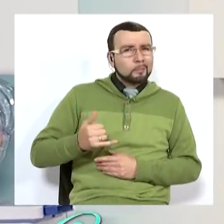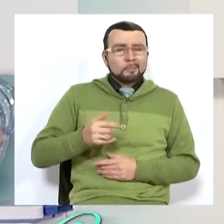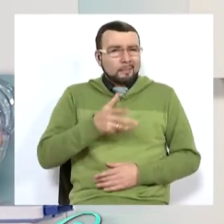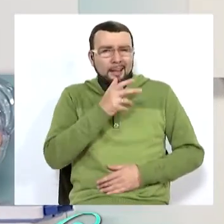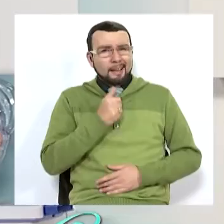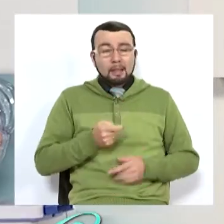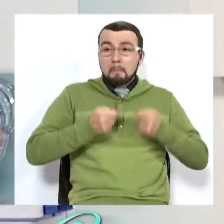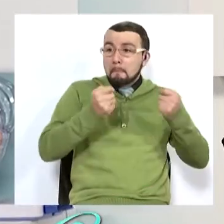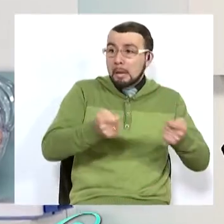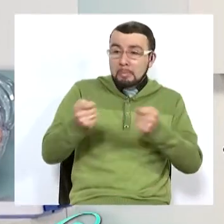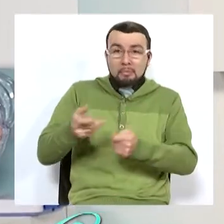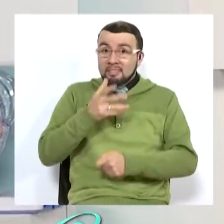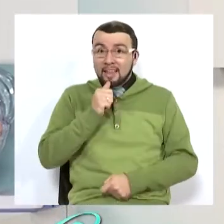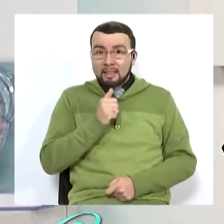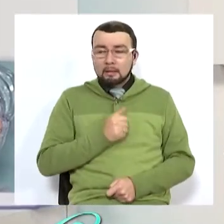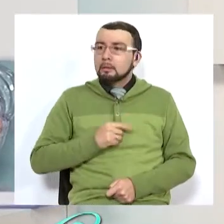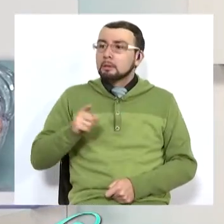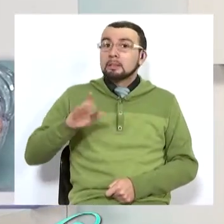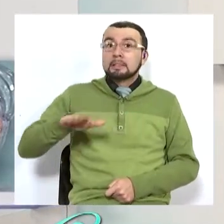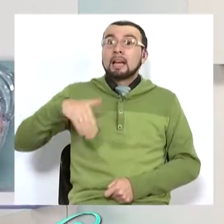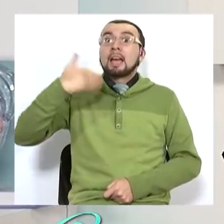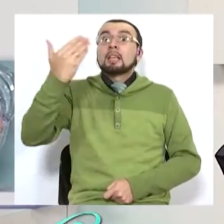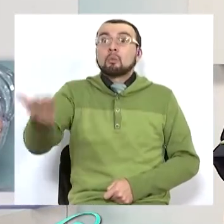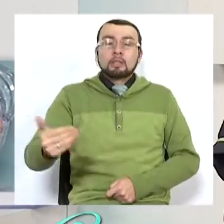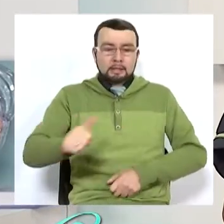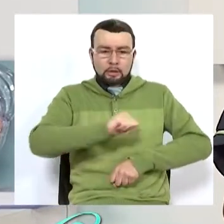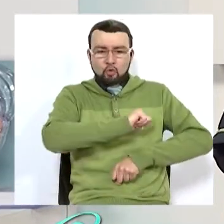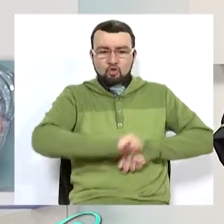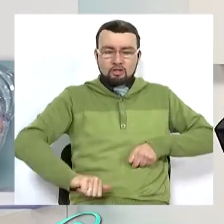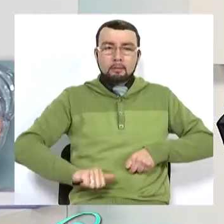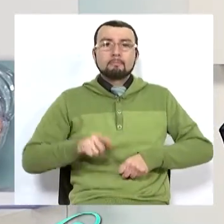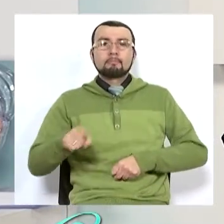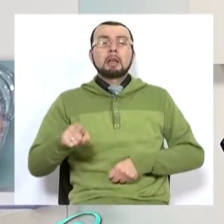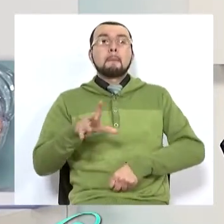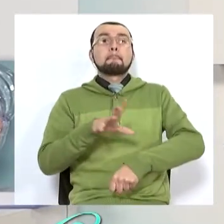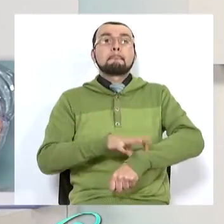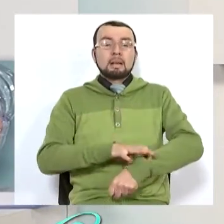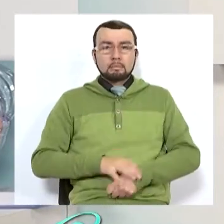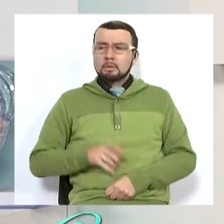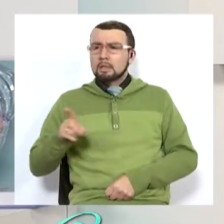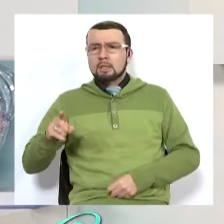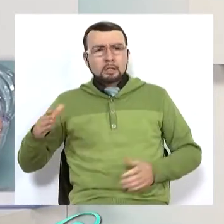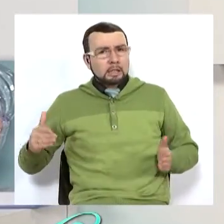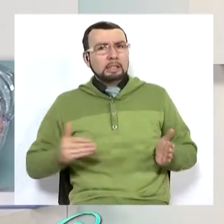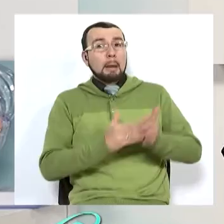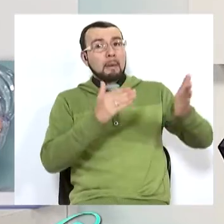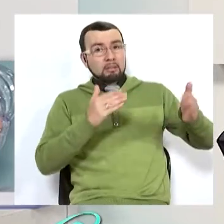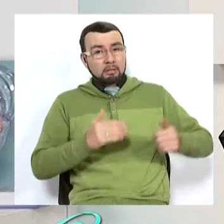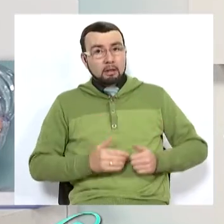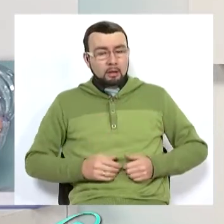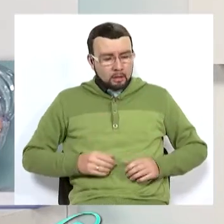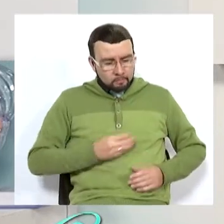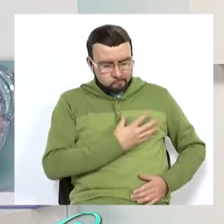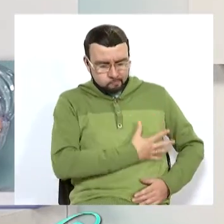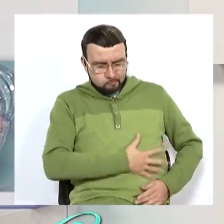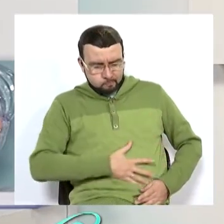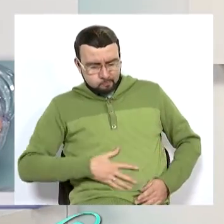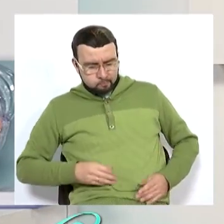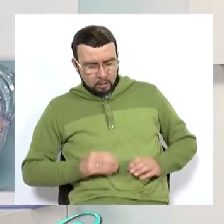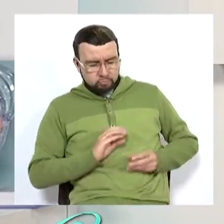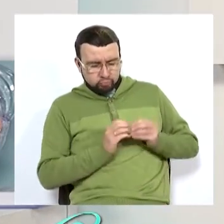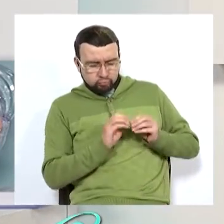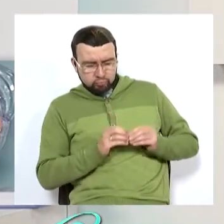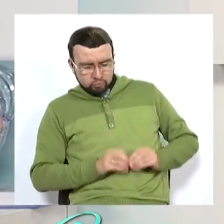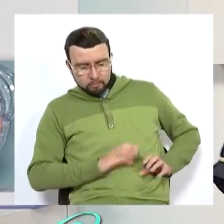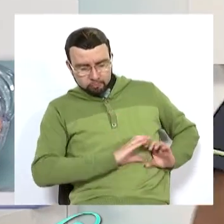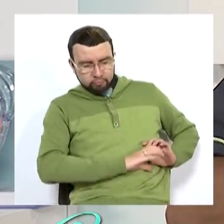que atiende, terminen pagando una cirugía que se le hicieron en Medellín, una demanda para reconstrucción de colon y una